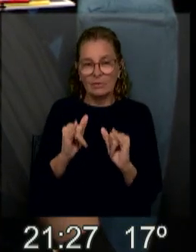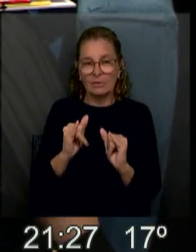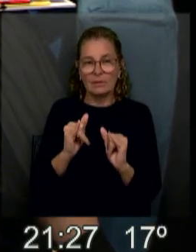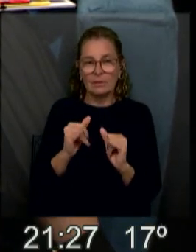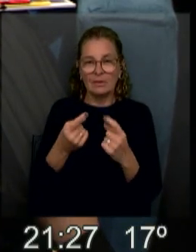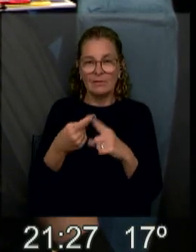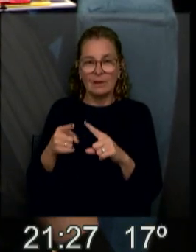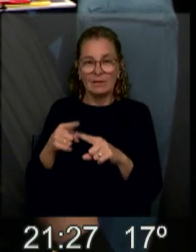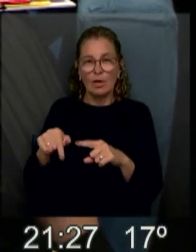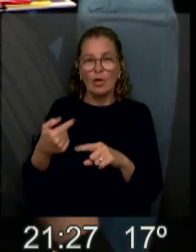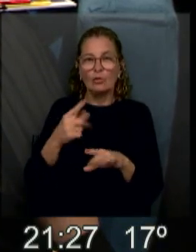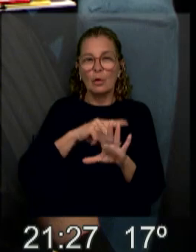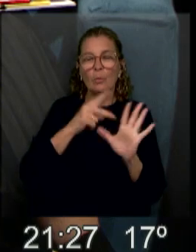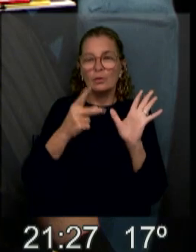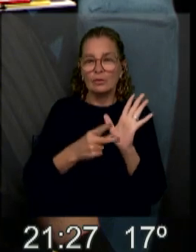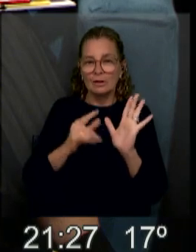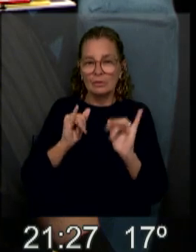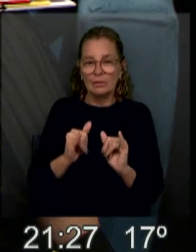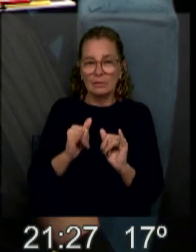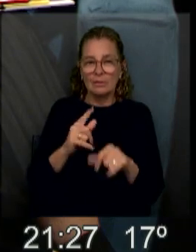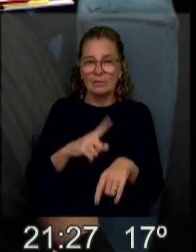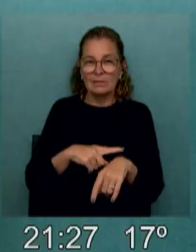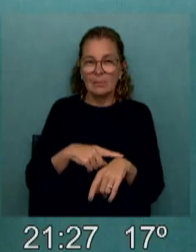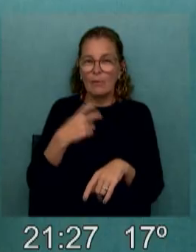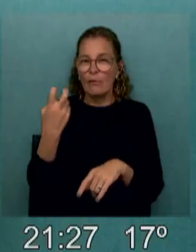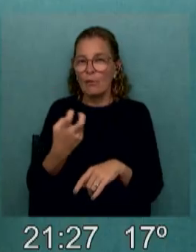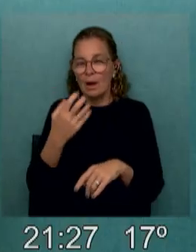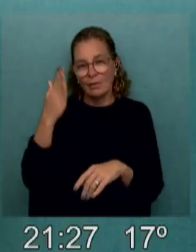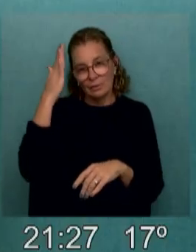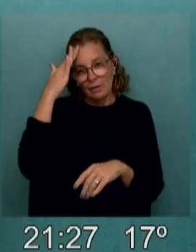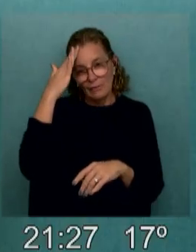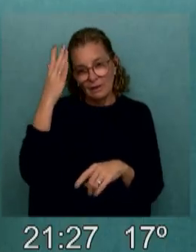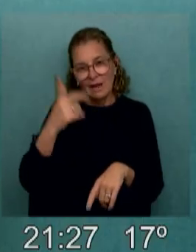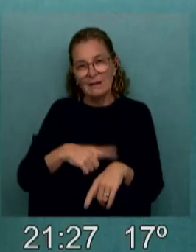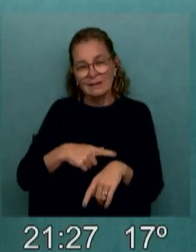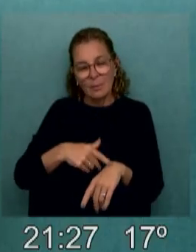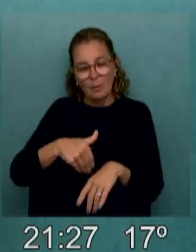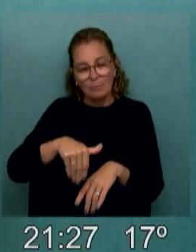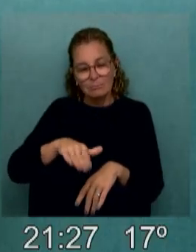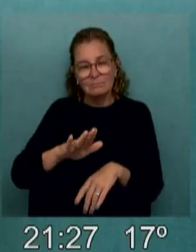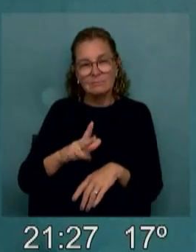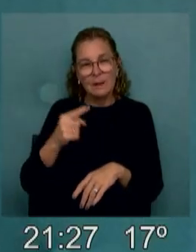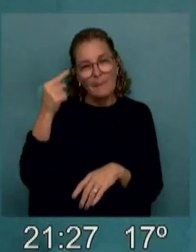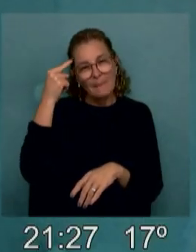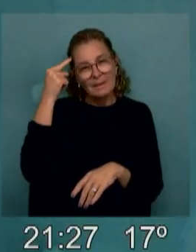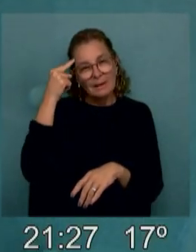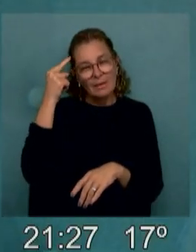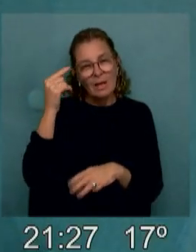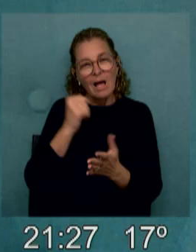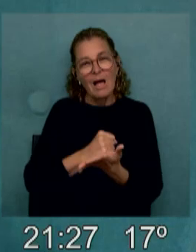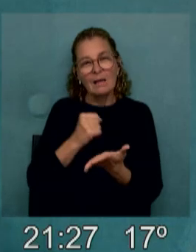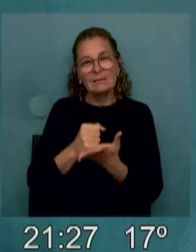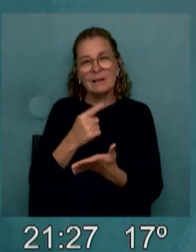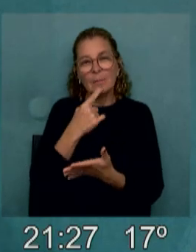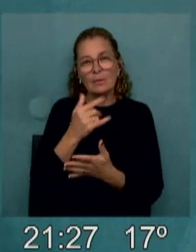varios integrantes tienen otros proyectos y todo. ¿Ese tiempo fue buscado? ¿Sabían que se iban a tomar ese tiempo? Está pensado hasta, por ejemplo, hoy que hablabas el